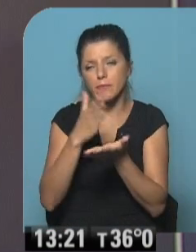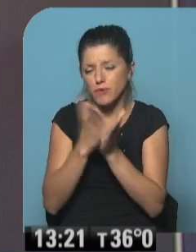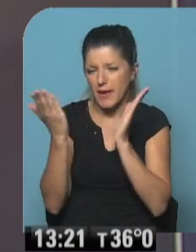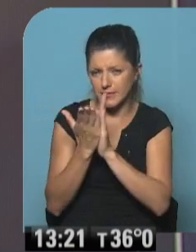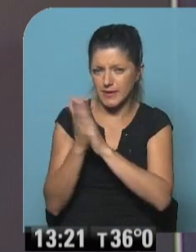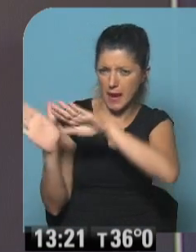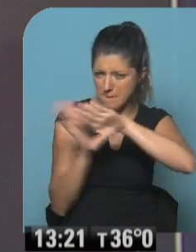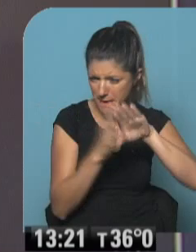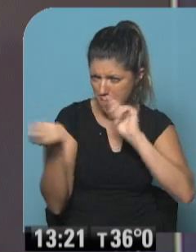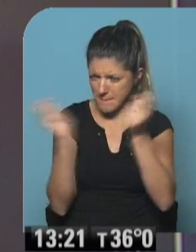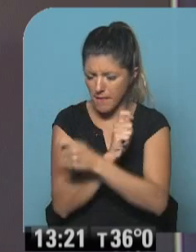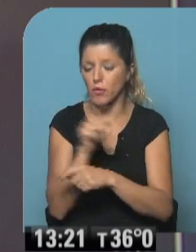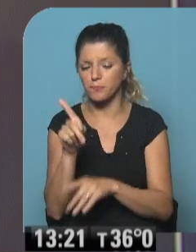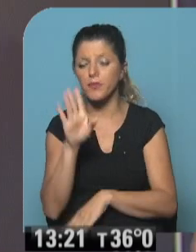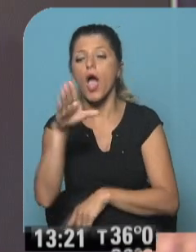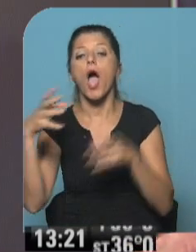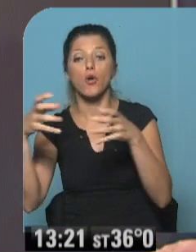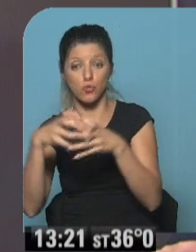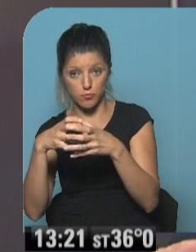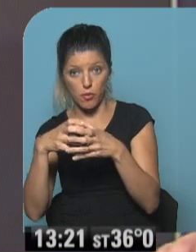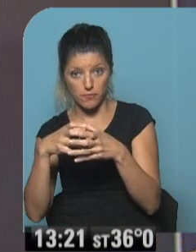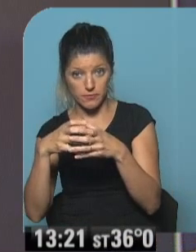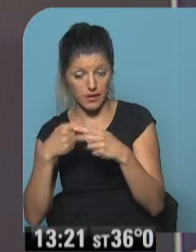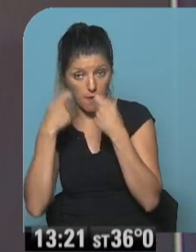bloque bolivariano que acompaña a Venezuela en América Latina,